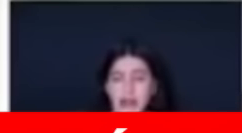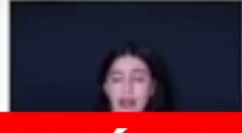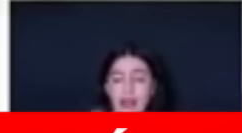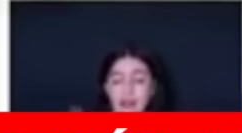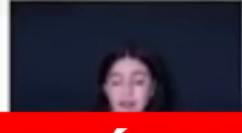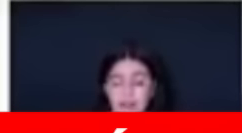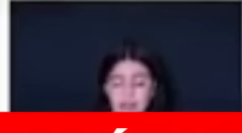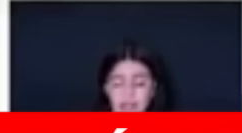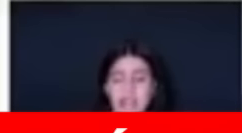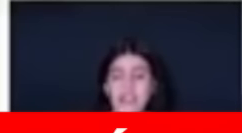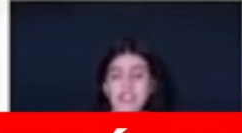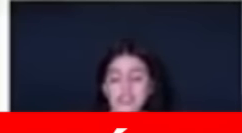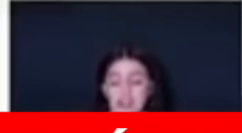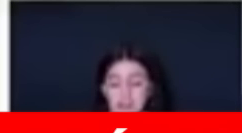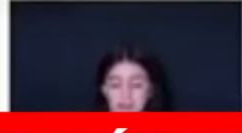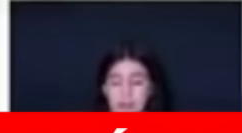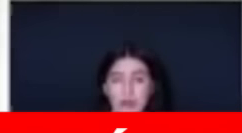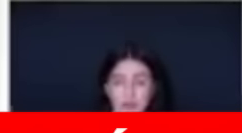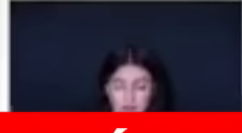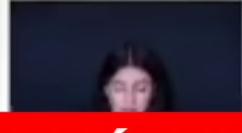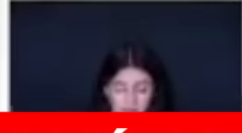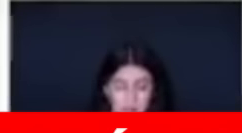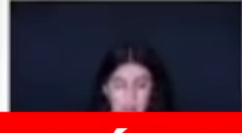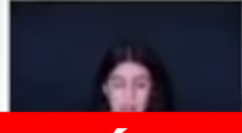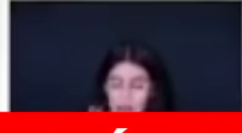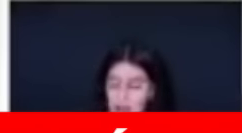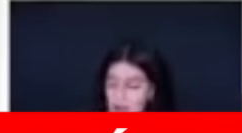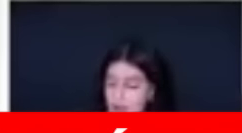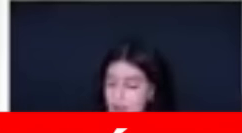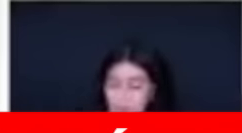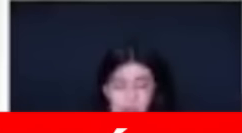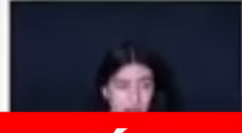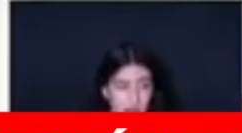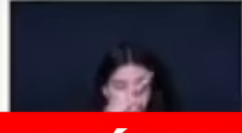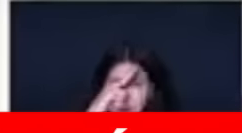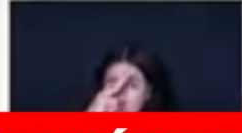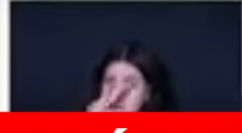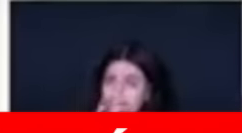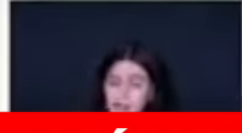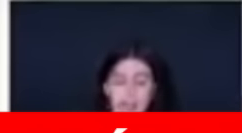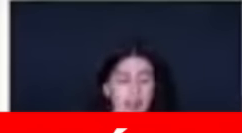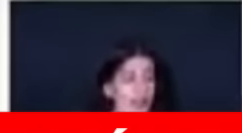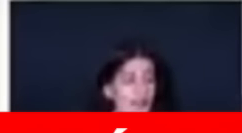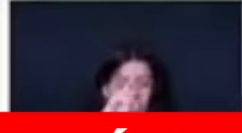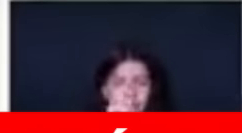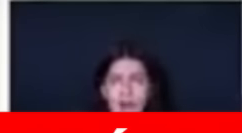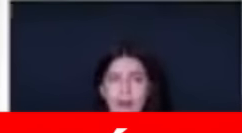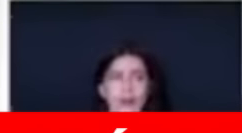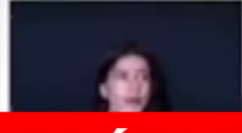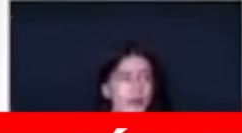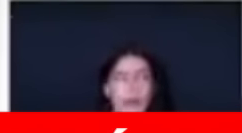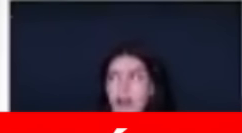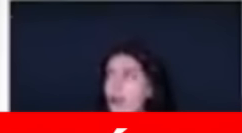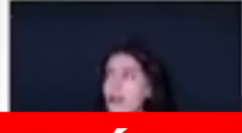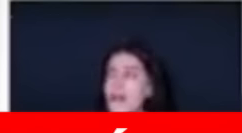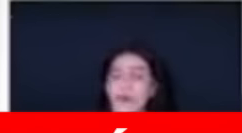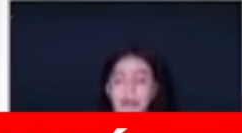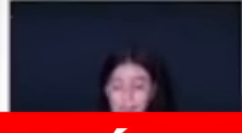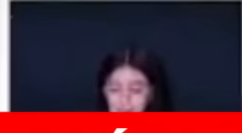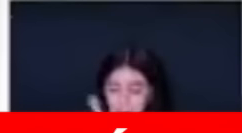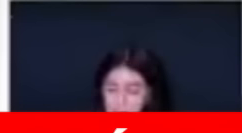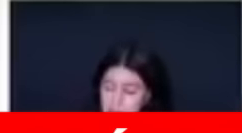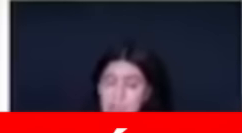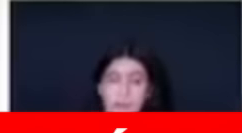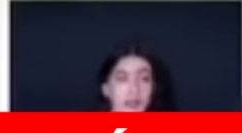soy profundamente orgullosa de ser mexicana. Creo en la soberanía de nuestro pueblo y creo